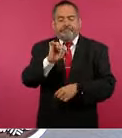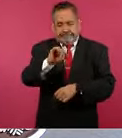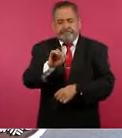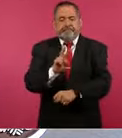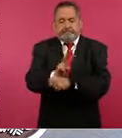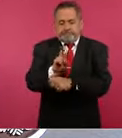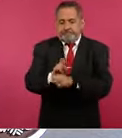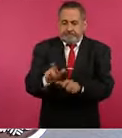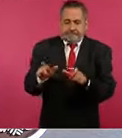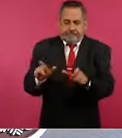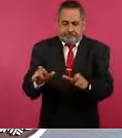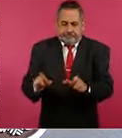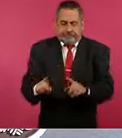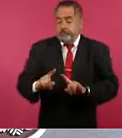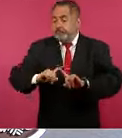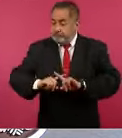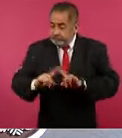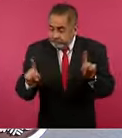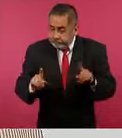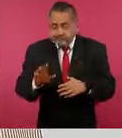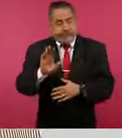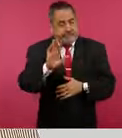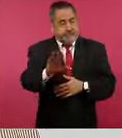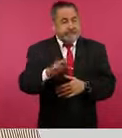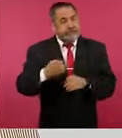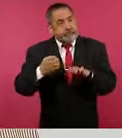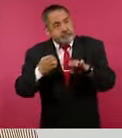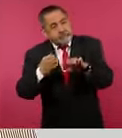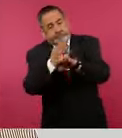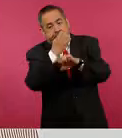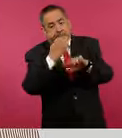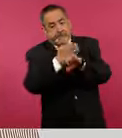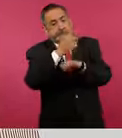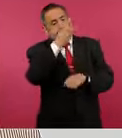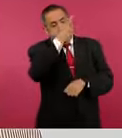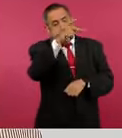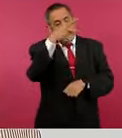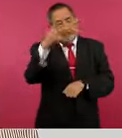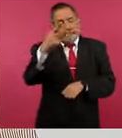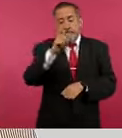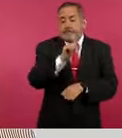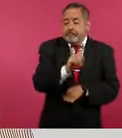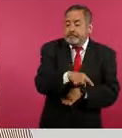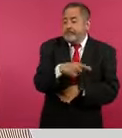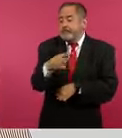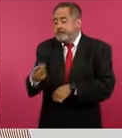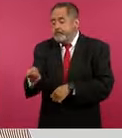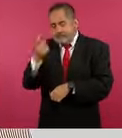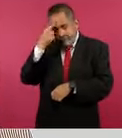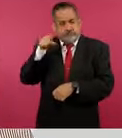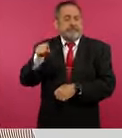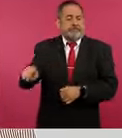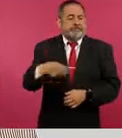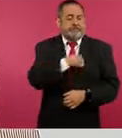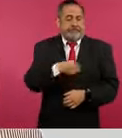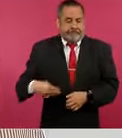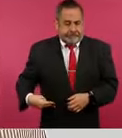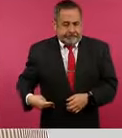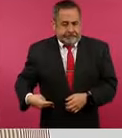En tanto que los gobiernos estatales y municipales hacen lo propio con quienes aspiran a puestos de